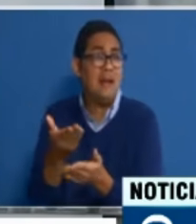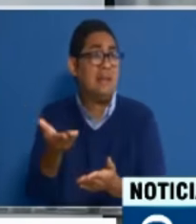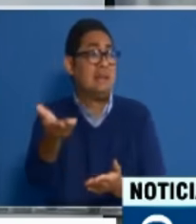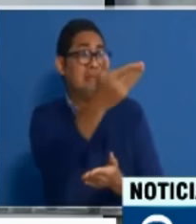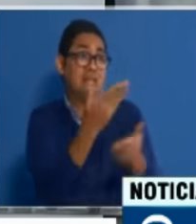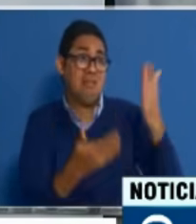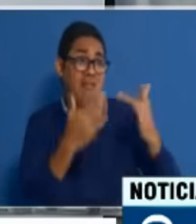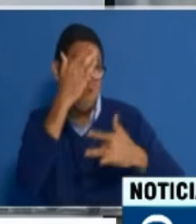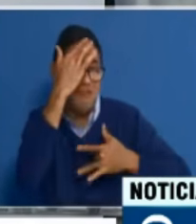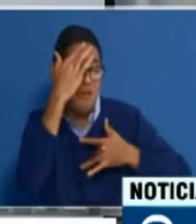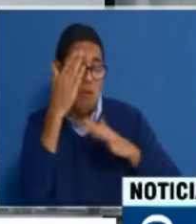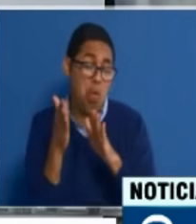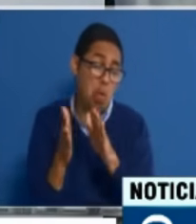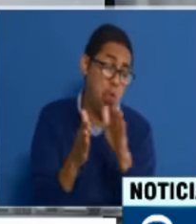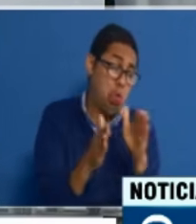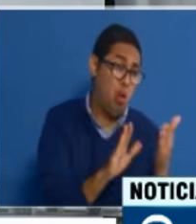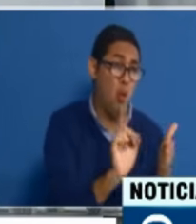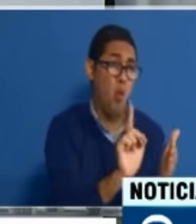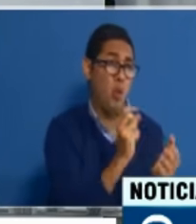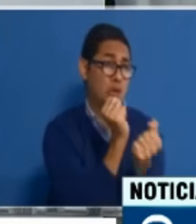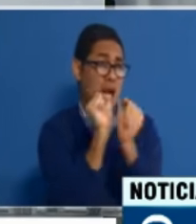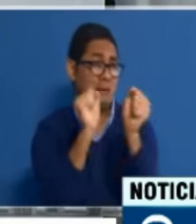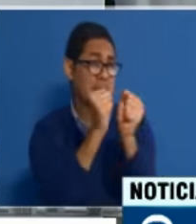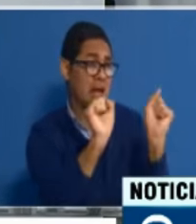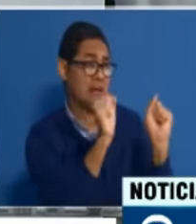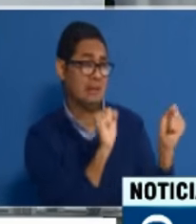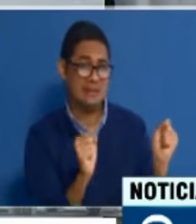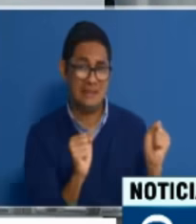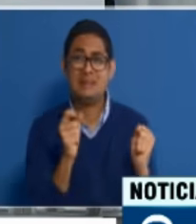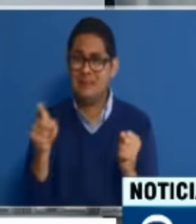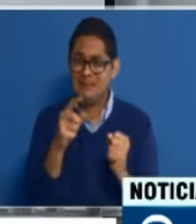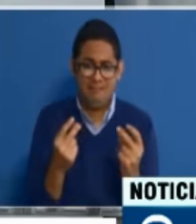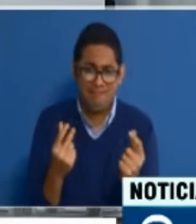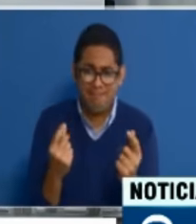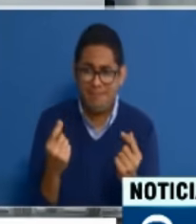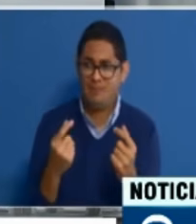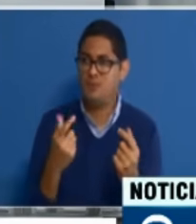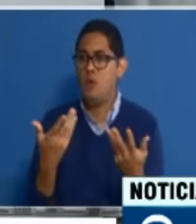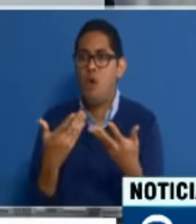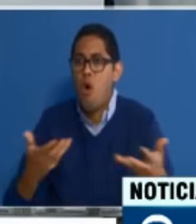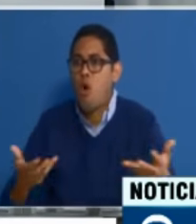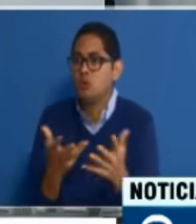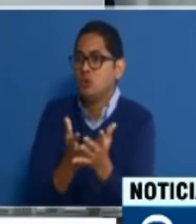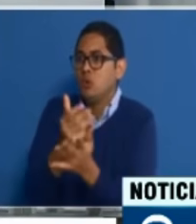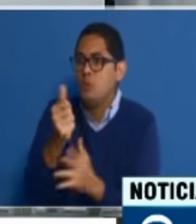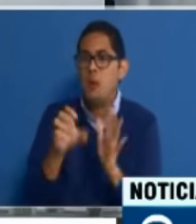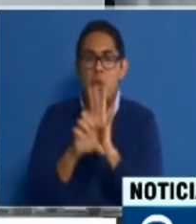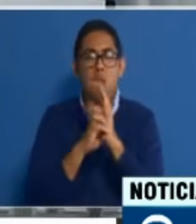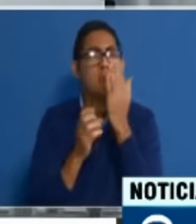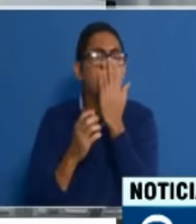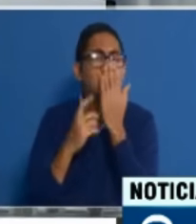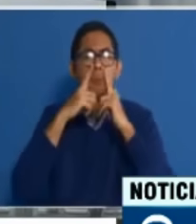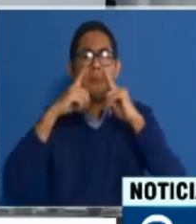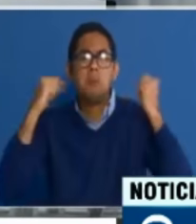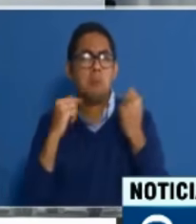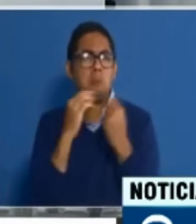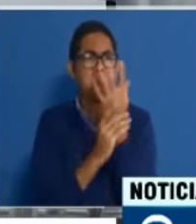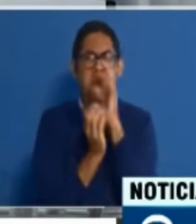Salvar vidas para asegurarle el equipo de seguridad, de protección